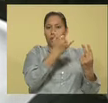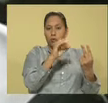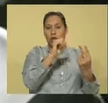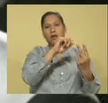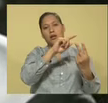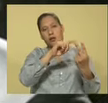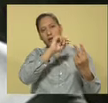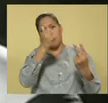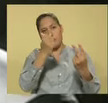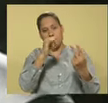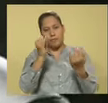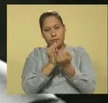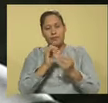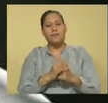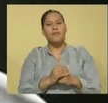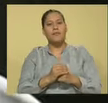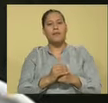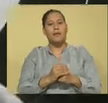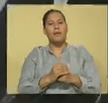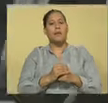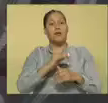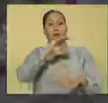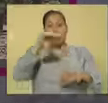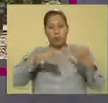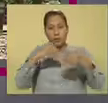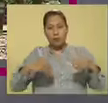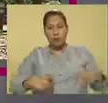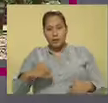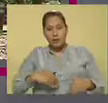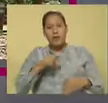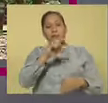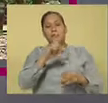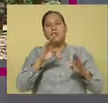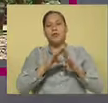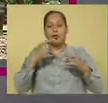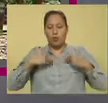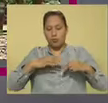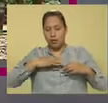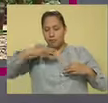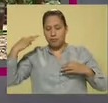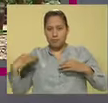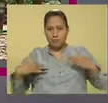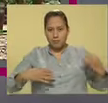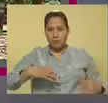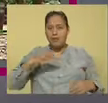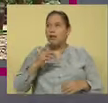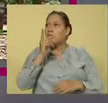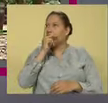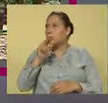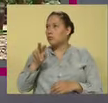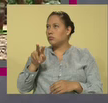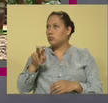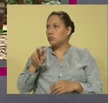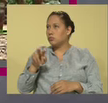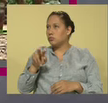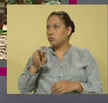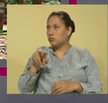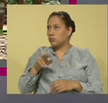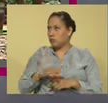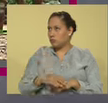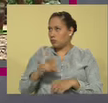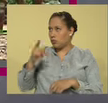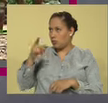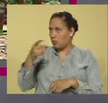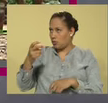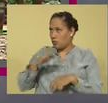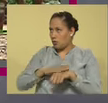¿no? Entonces toda la obra pasaba mientras ella se iba quitando ropa. Y mi papá dice que le decía a mi mamá, ¿ya qué hora se va a desnudar